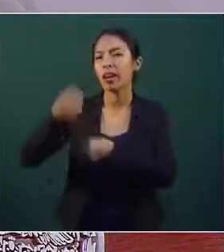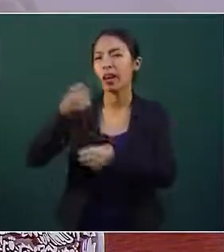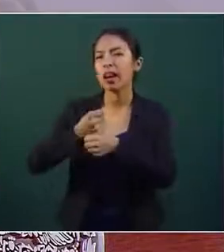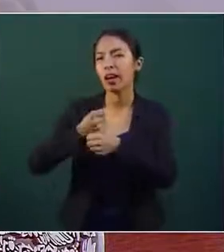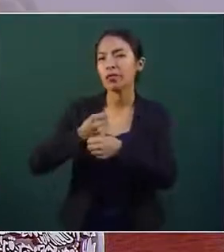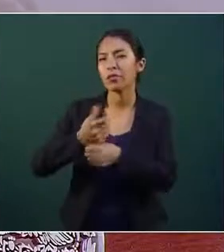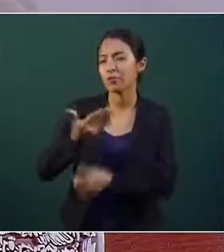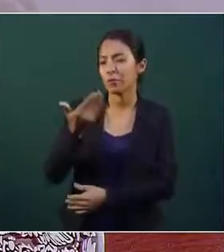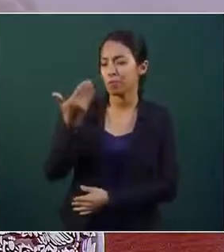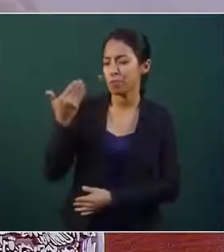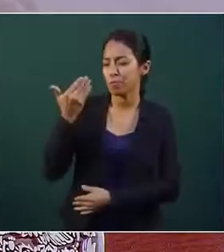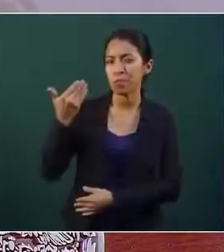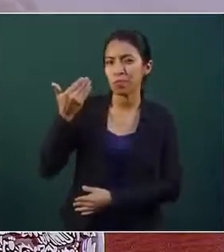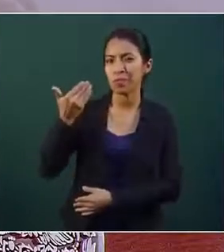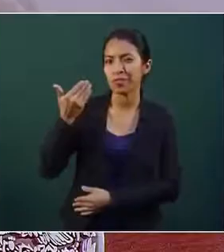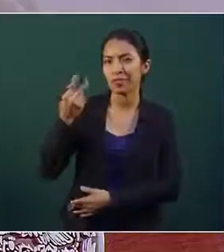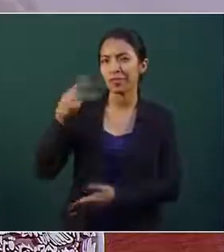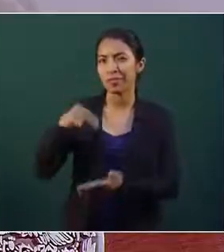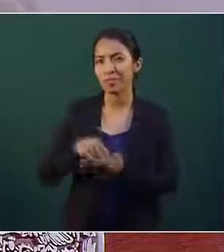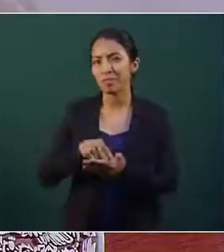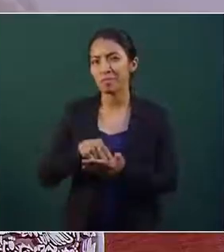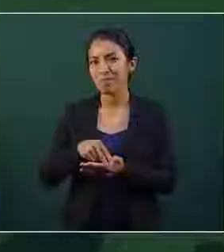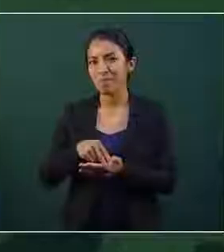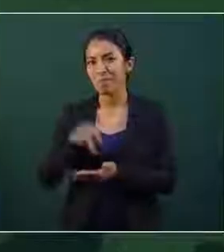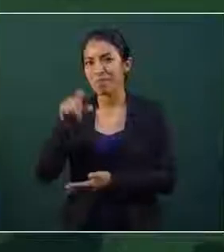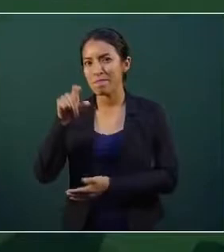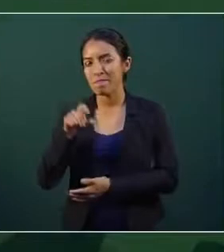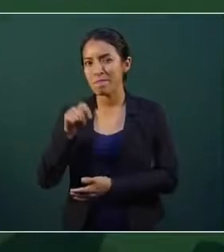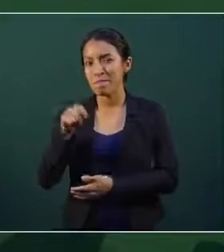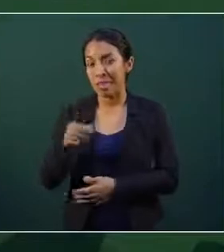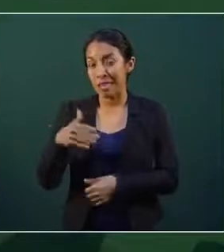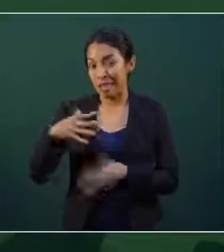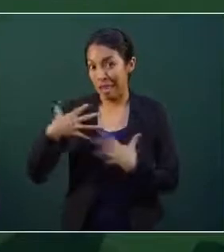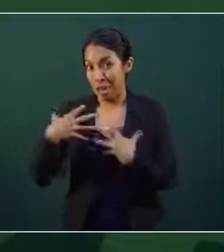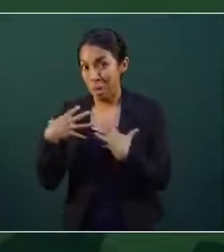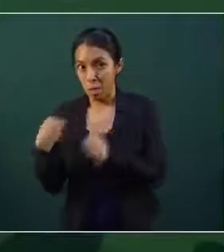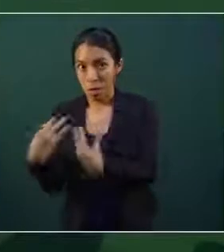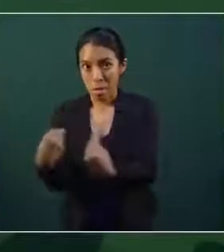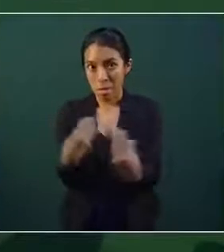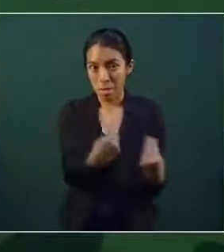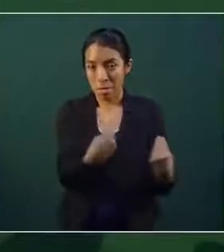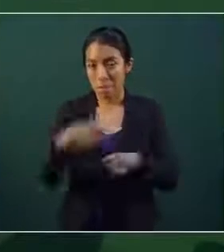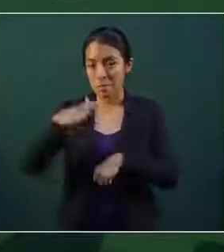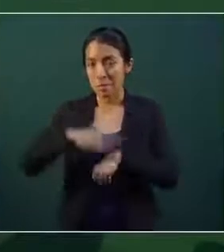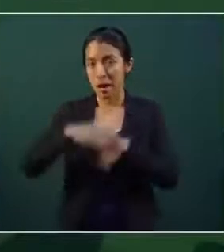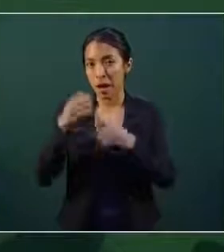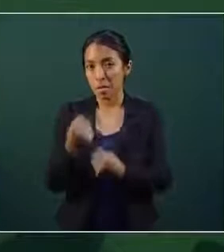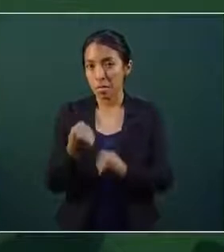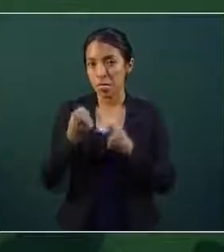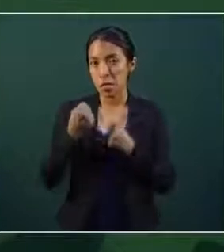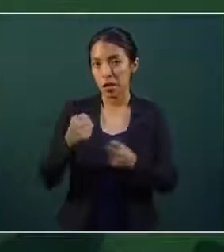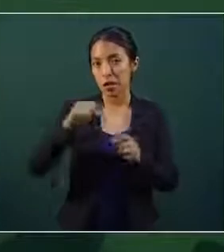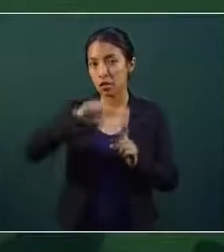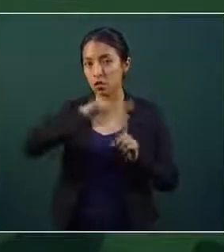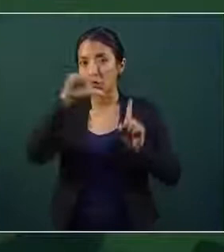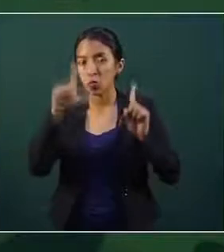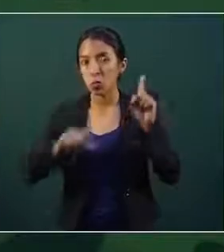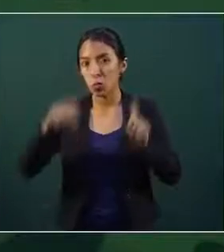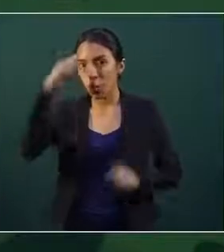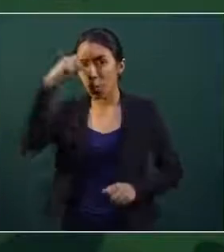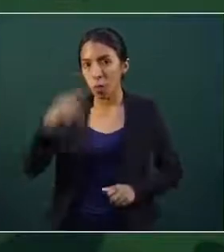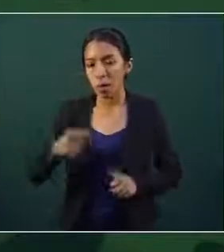el año más fuerte de la pandemia, destinó el gobierno federal en apoyos